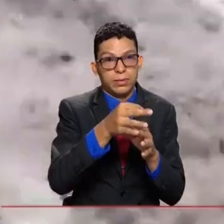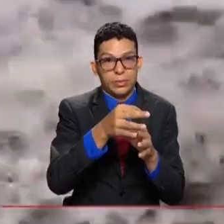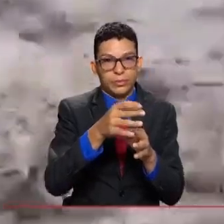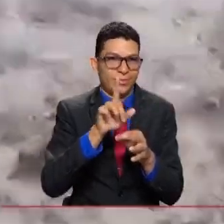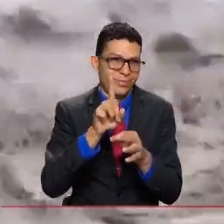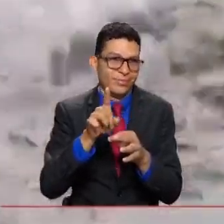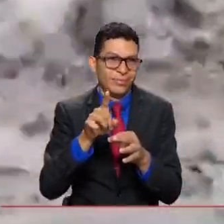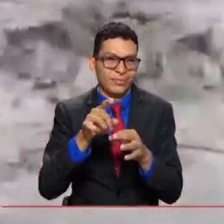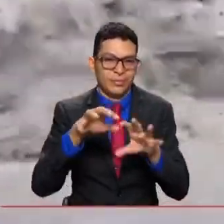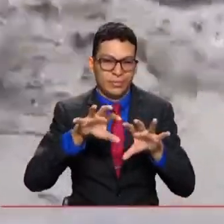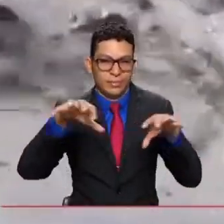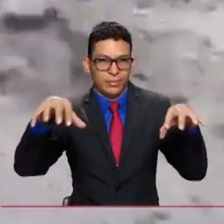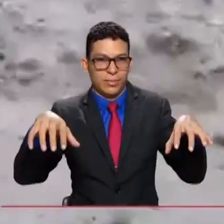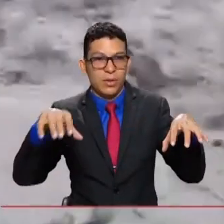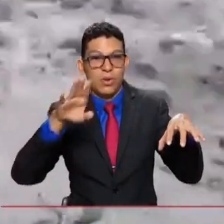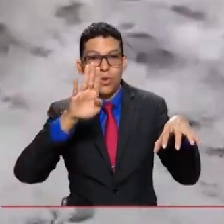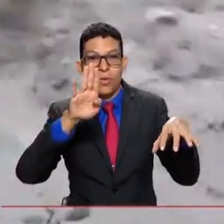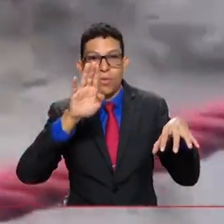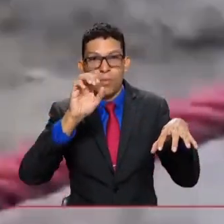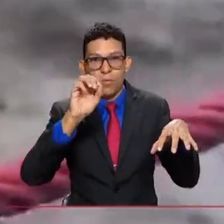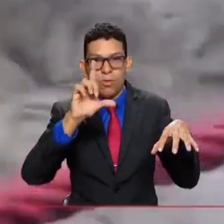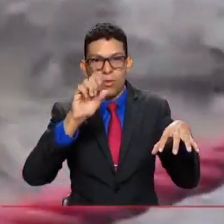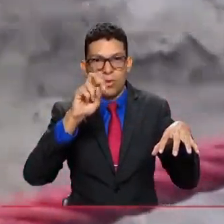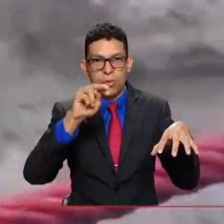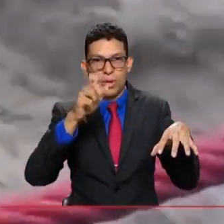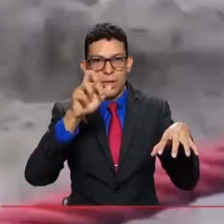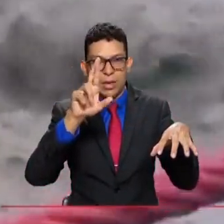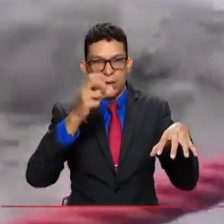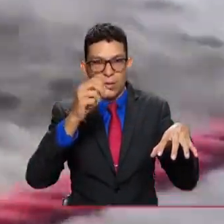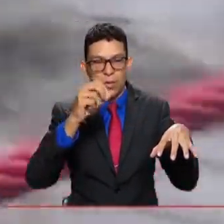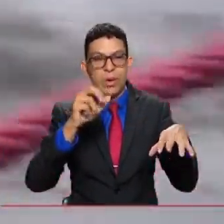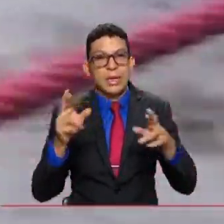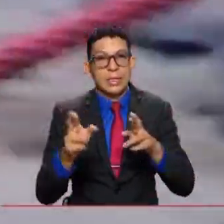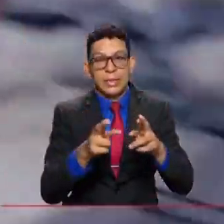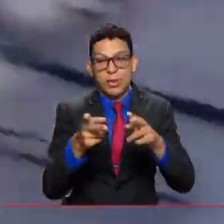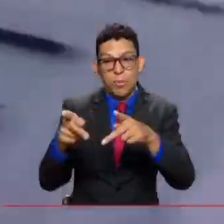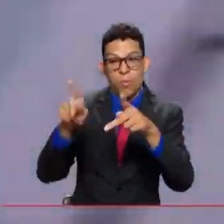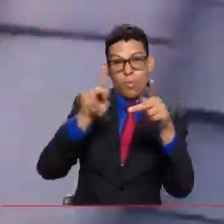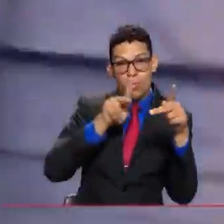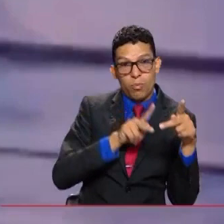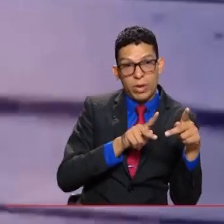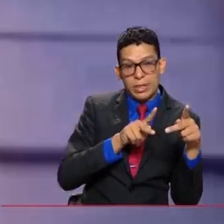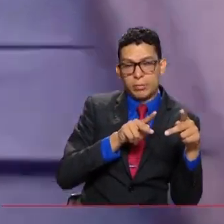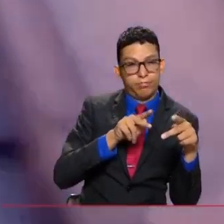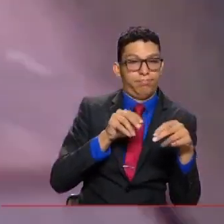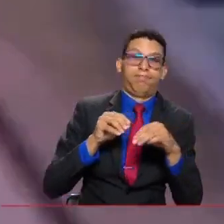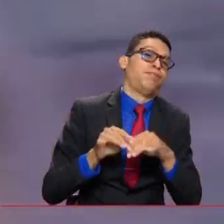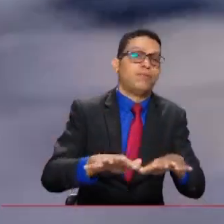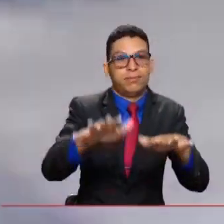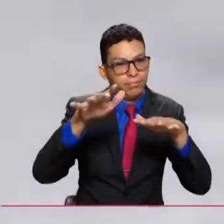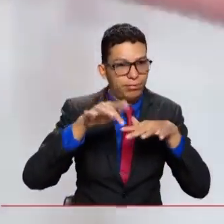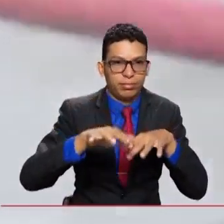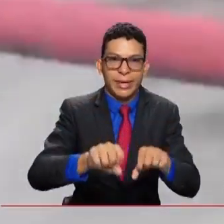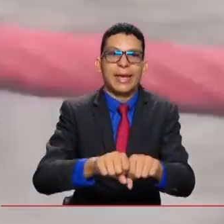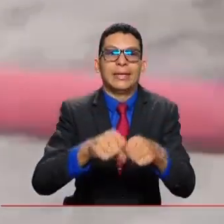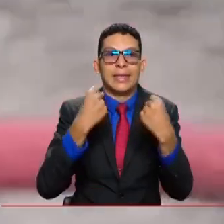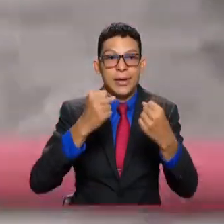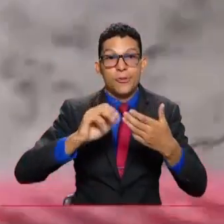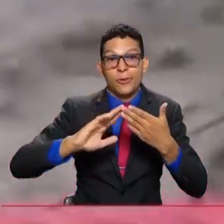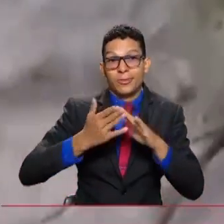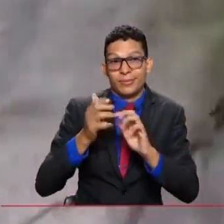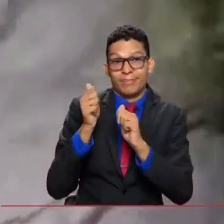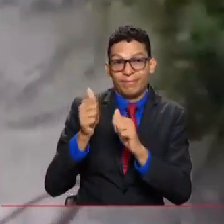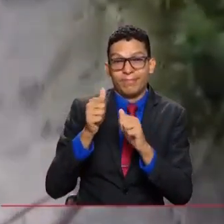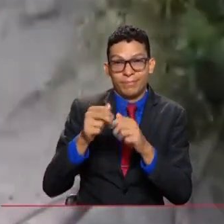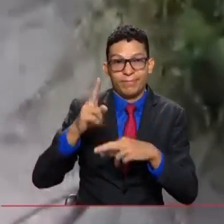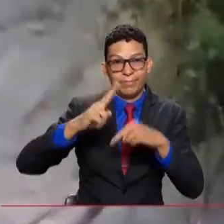entre ellas Bolo Negro, el río se haya llevado un puente artesanal hecho pues, por la misma comunidad. Entre